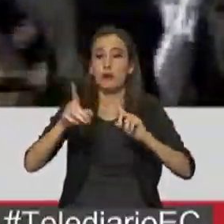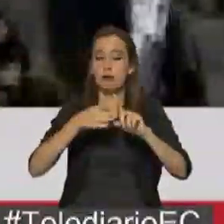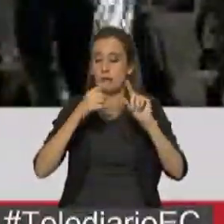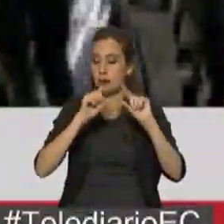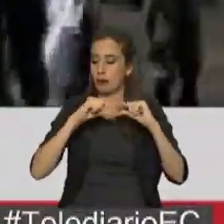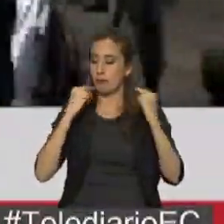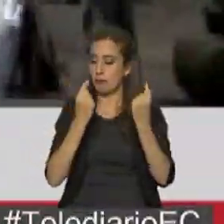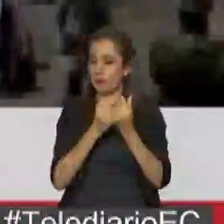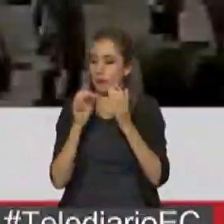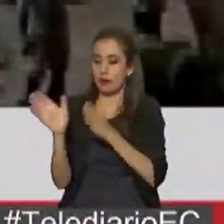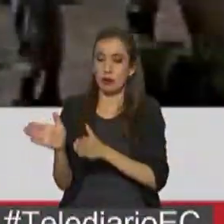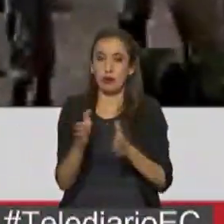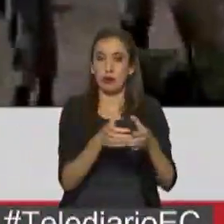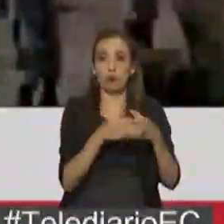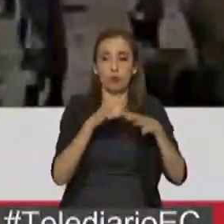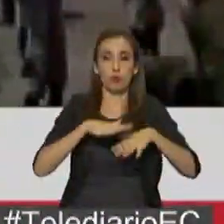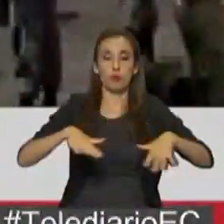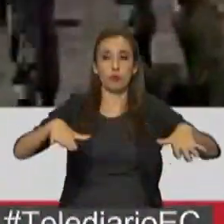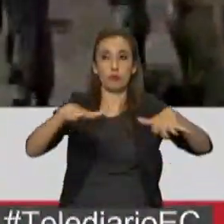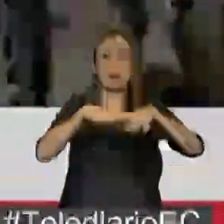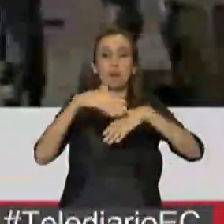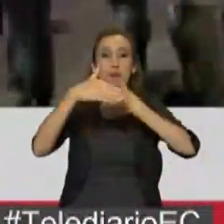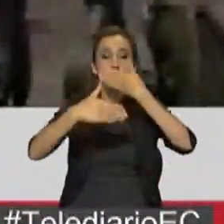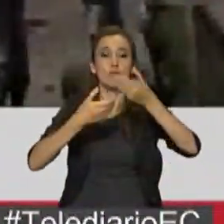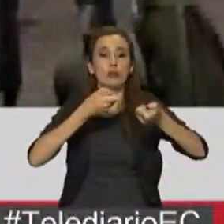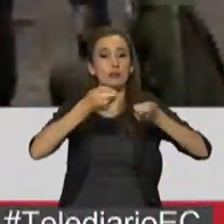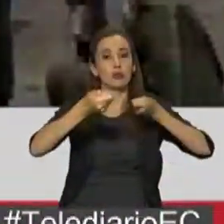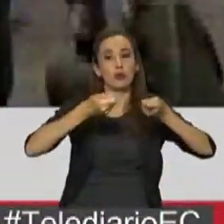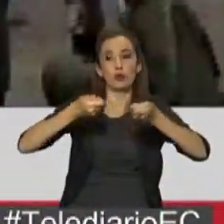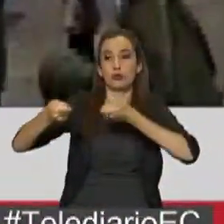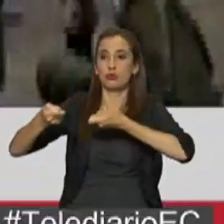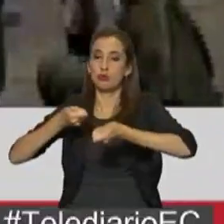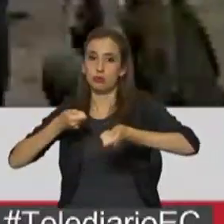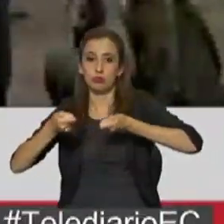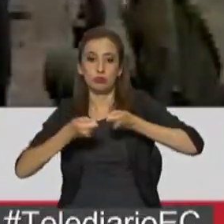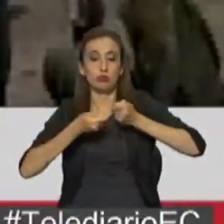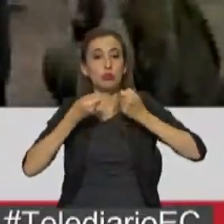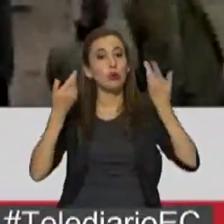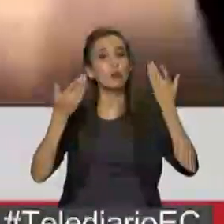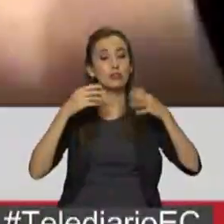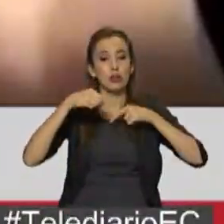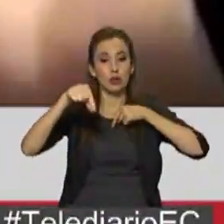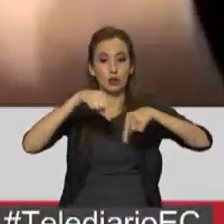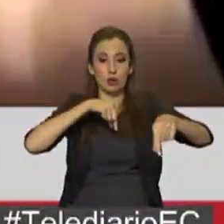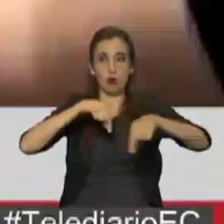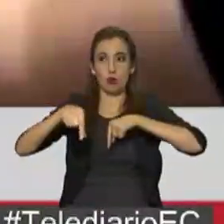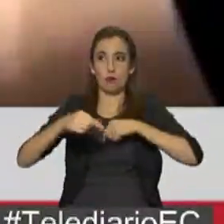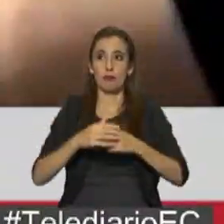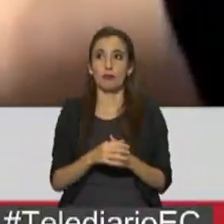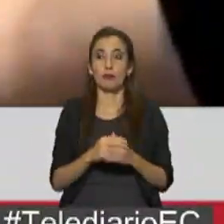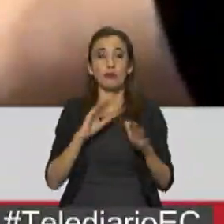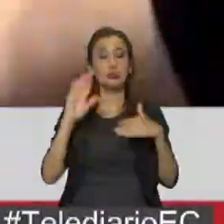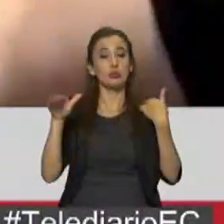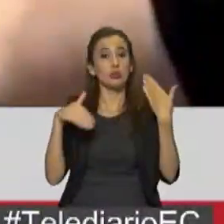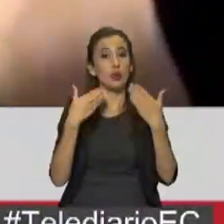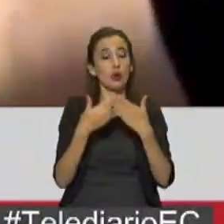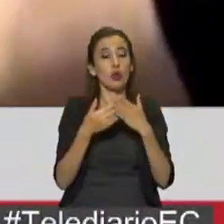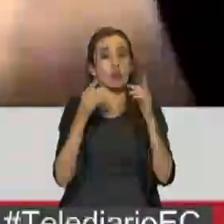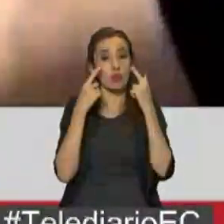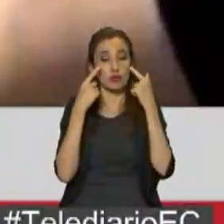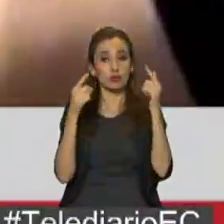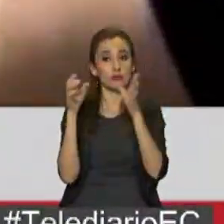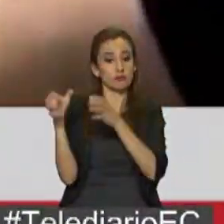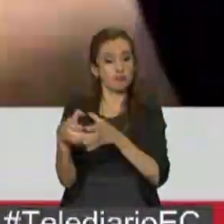llega al puerto principal para reforzar los controles y restricción de la movilidad primero los